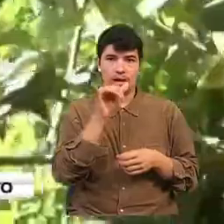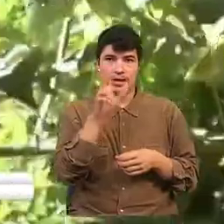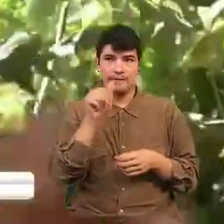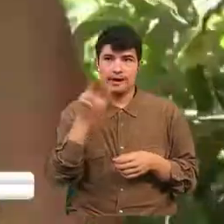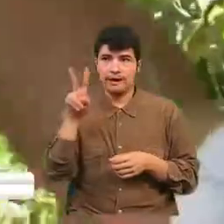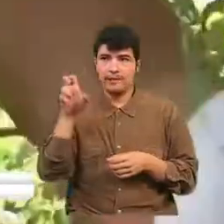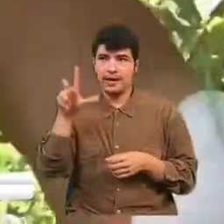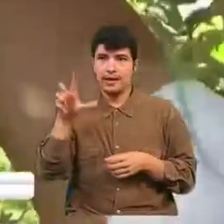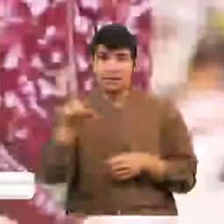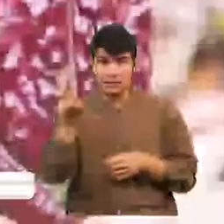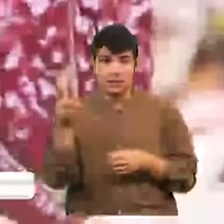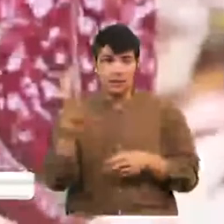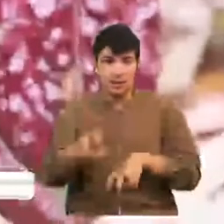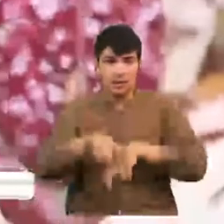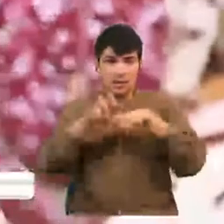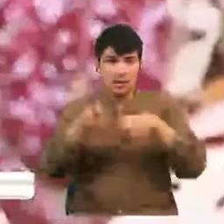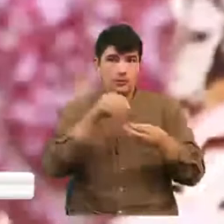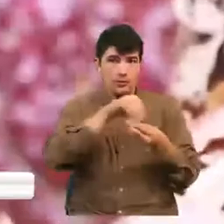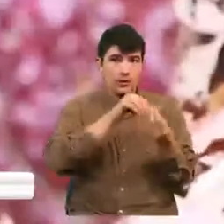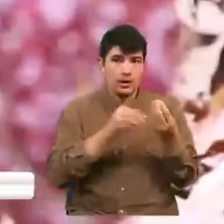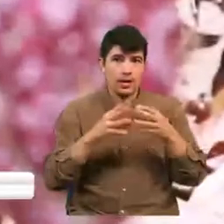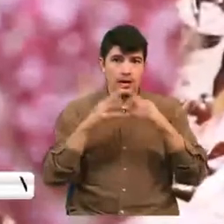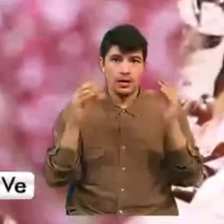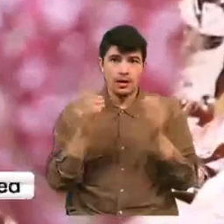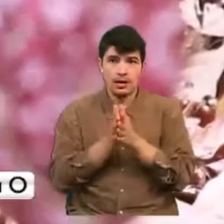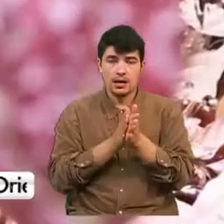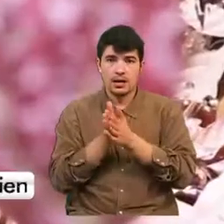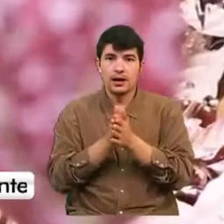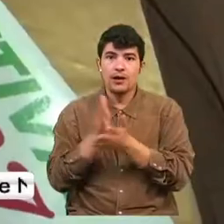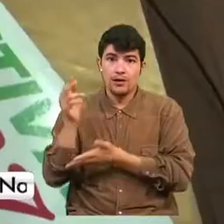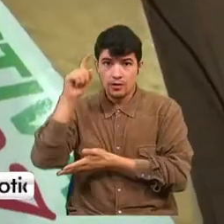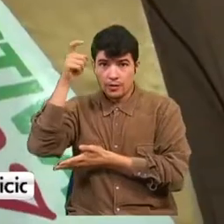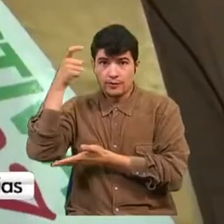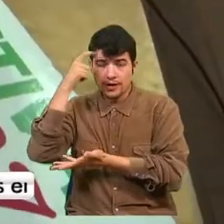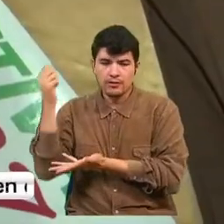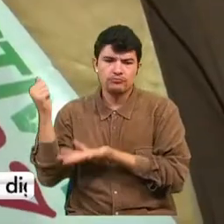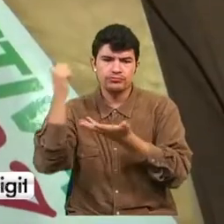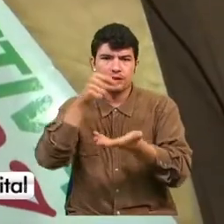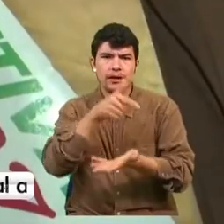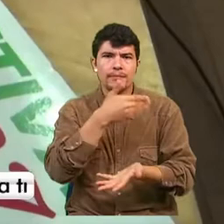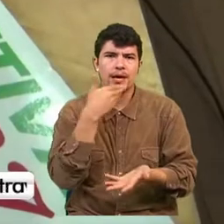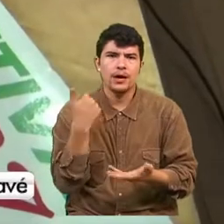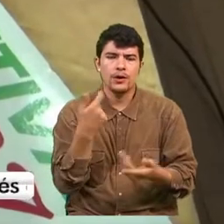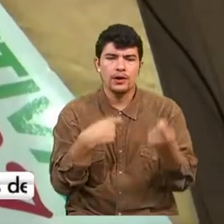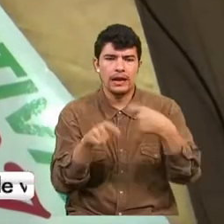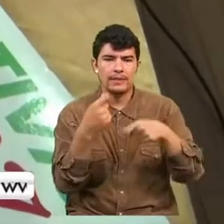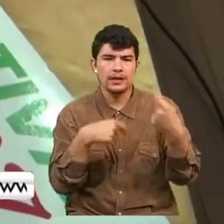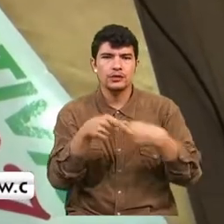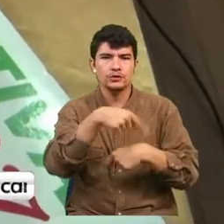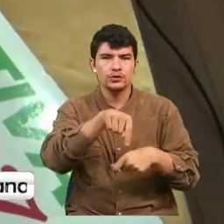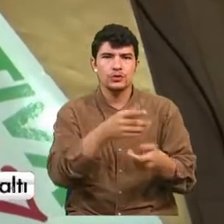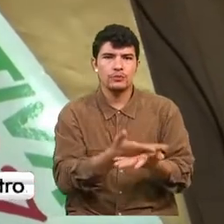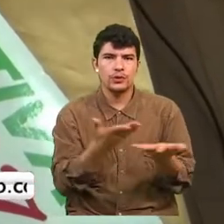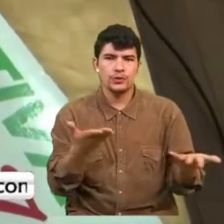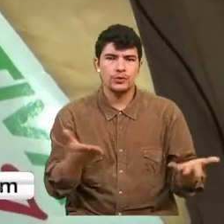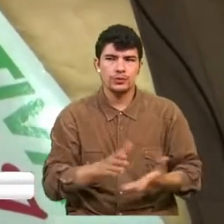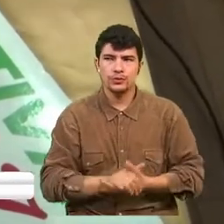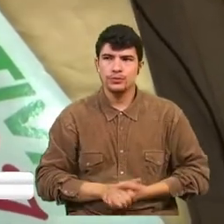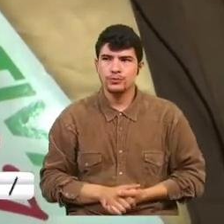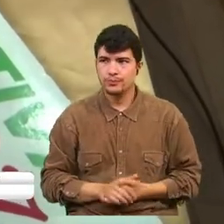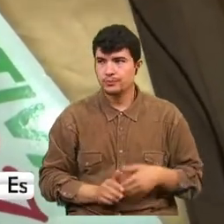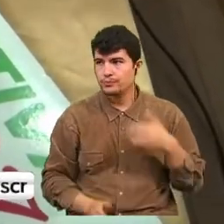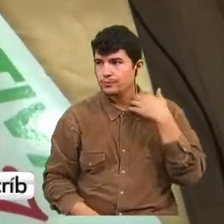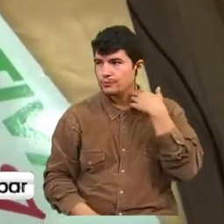cultivan mora y cacao, recibieron beneficios del gobierno de Santander para el mejoramiento y comercialización de estos productos. Estamos firmando